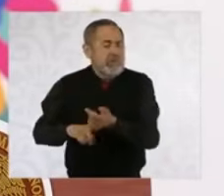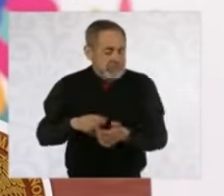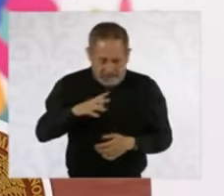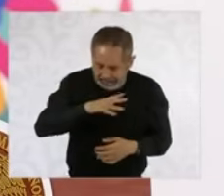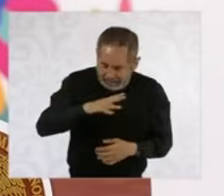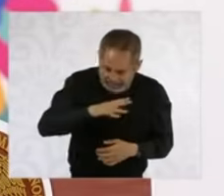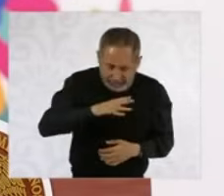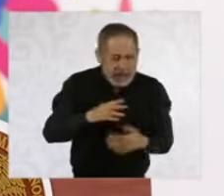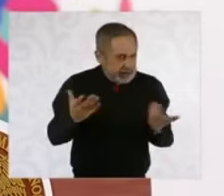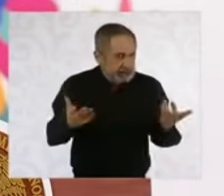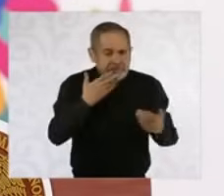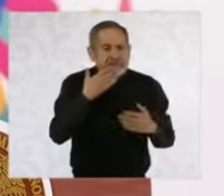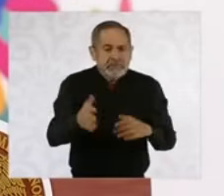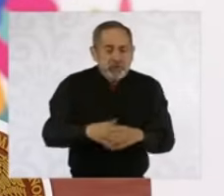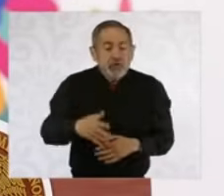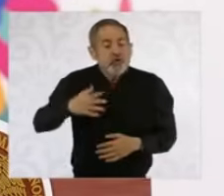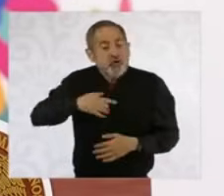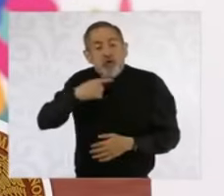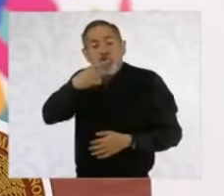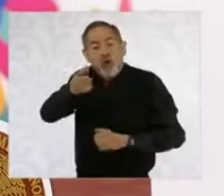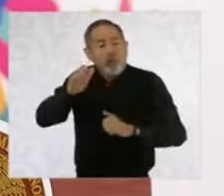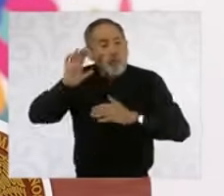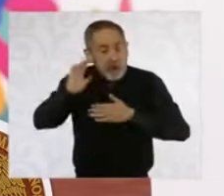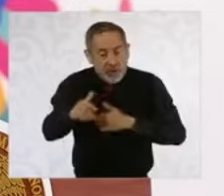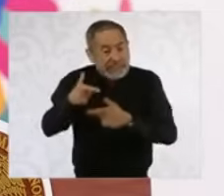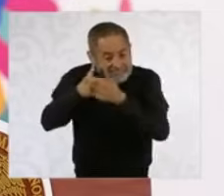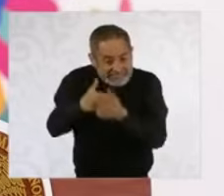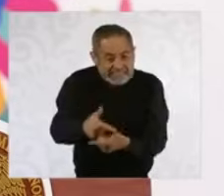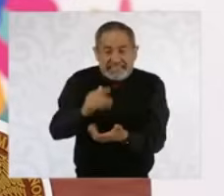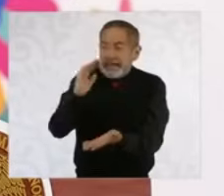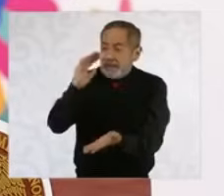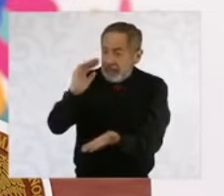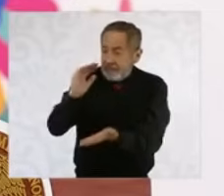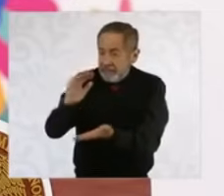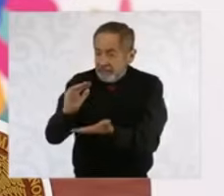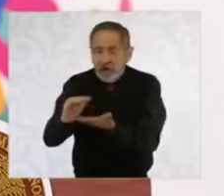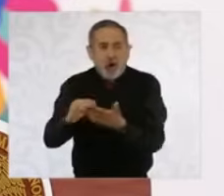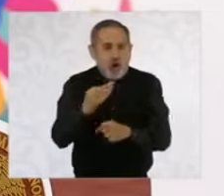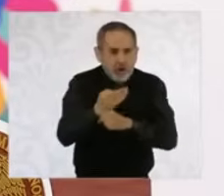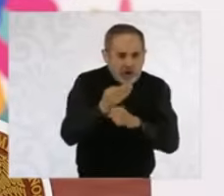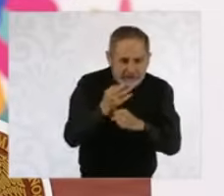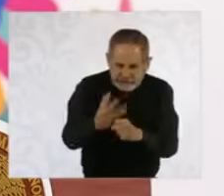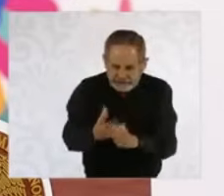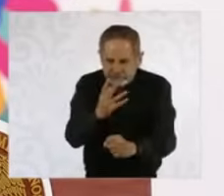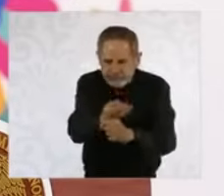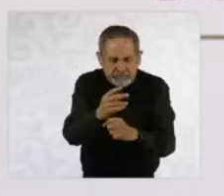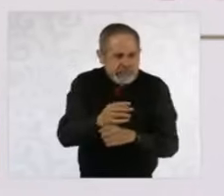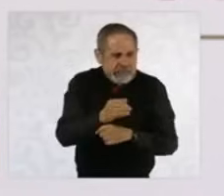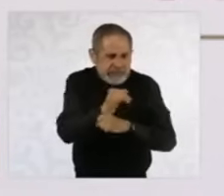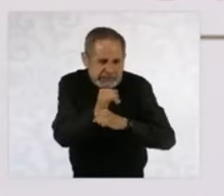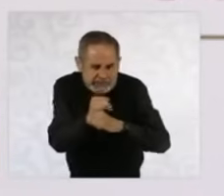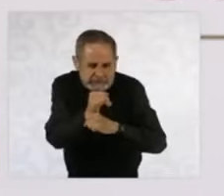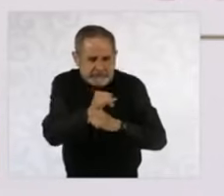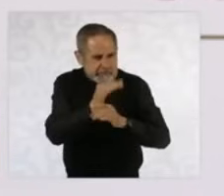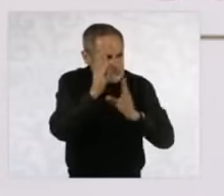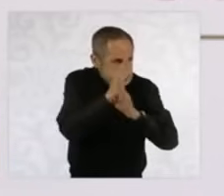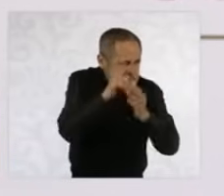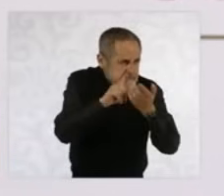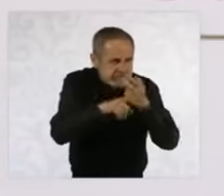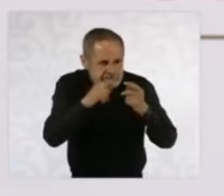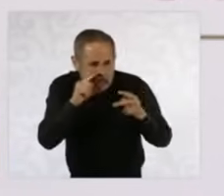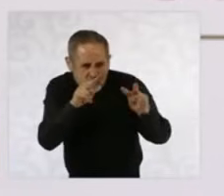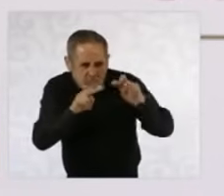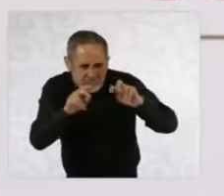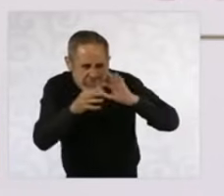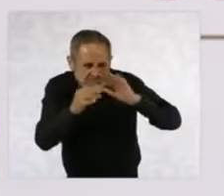nosotros es que esta tendencia va a seguir y que estamos fortaleciendo la inteligencia, la investigación y la